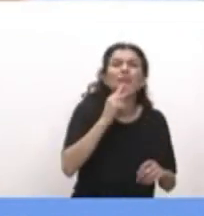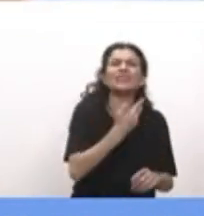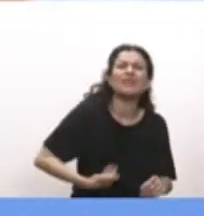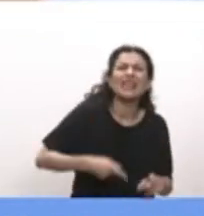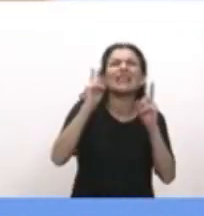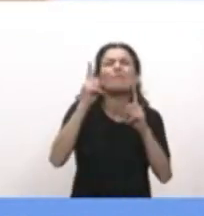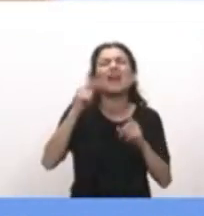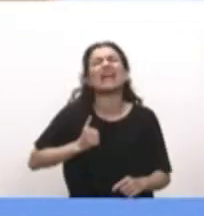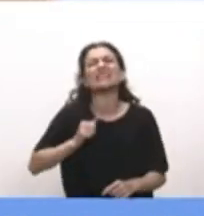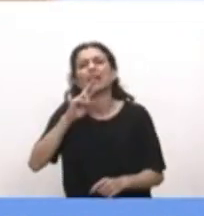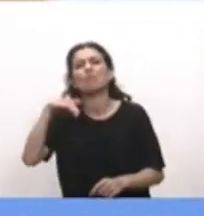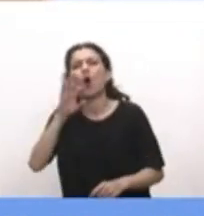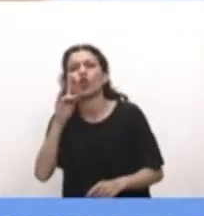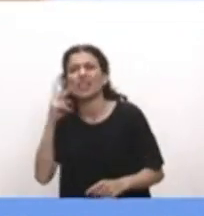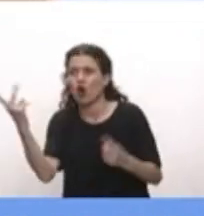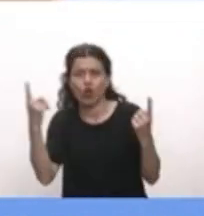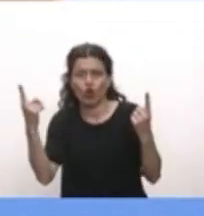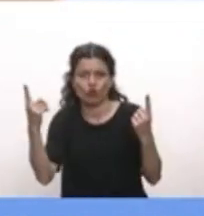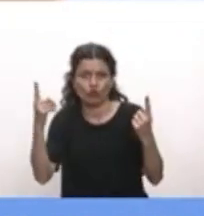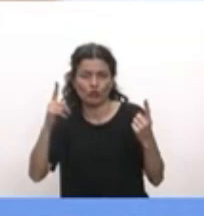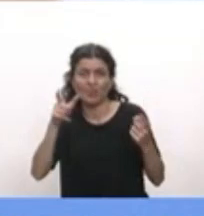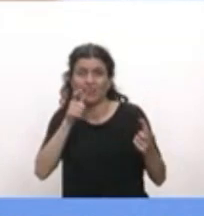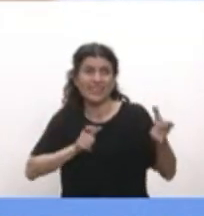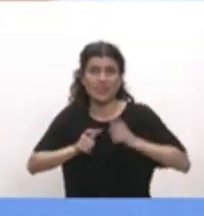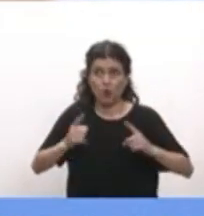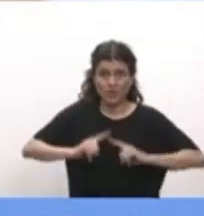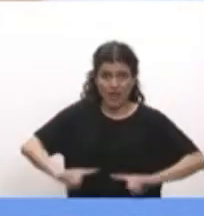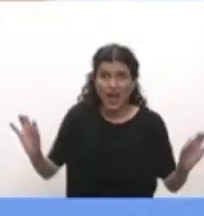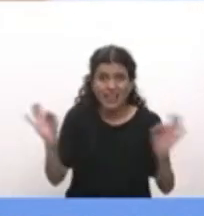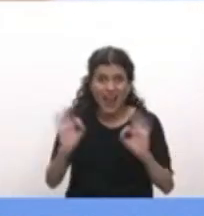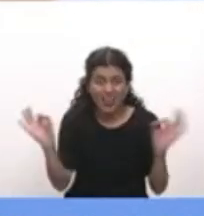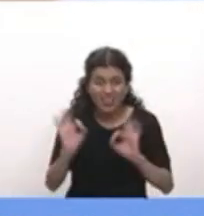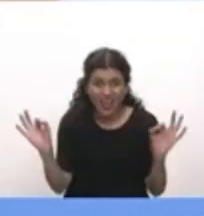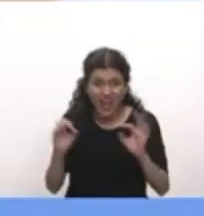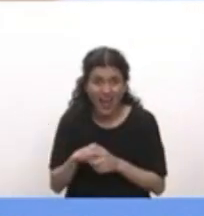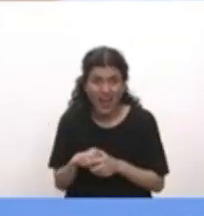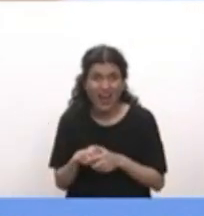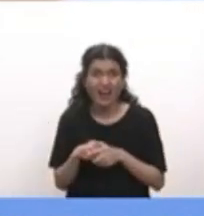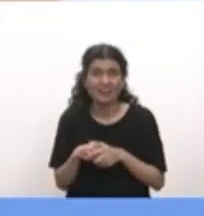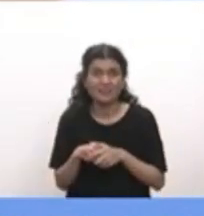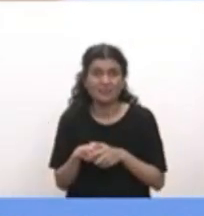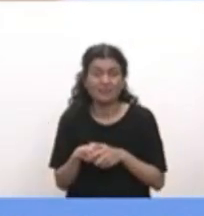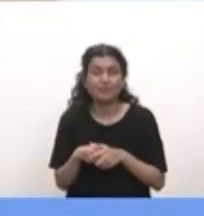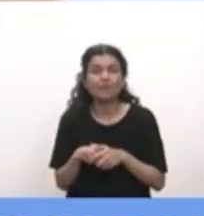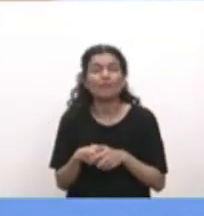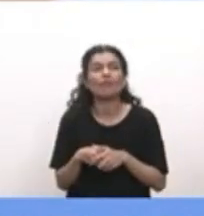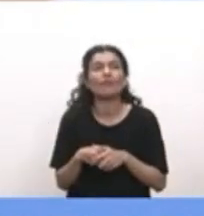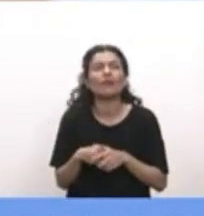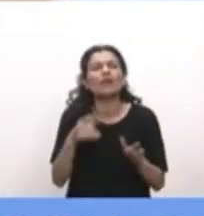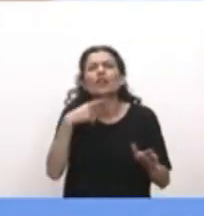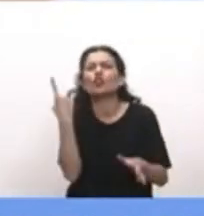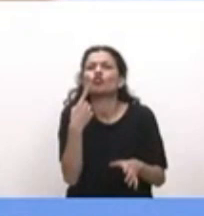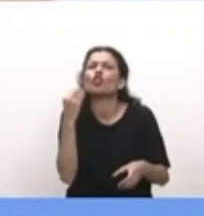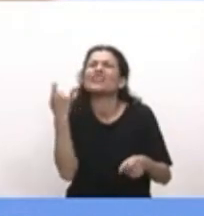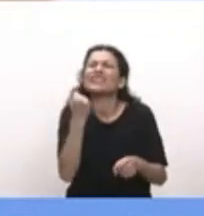lo hemos dicho siempre, nosotros vamos a marcar y necesitamos que Malvinas sea un tema relevante en la agenda bilateral